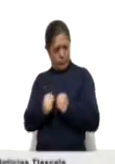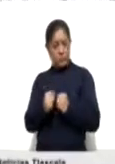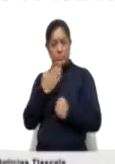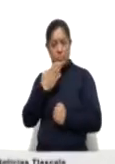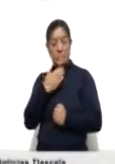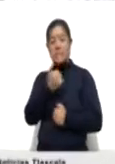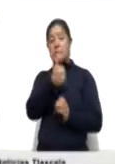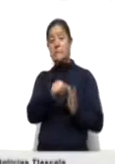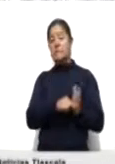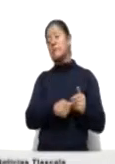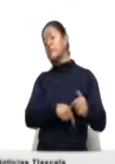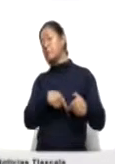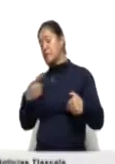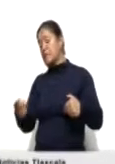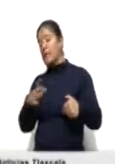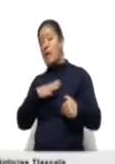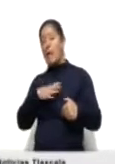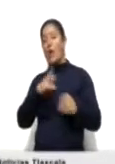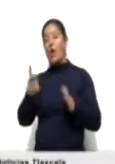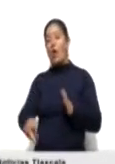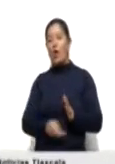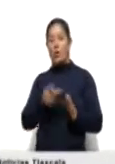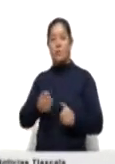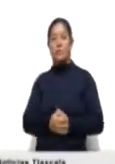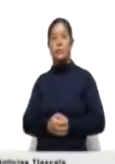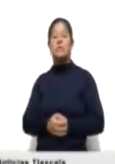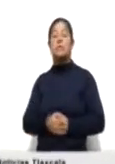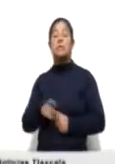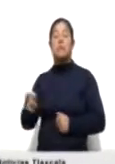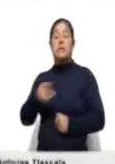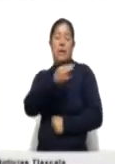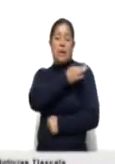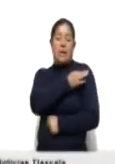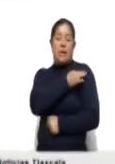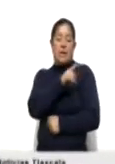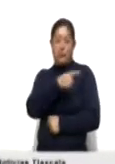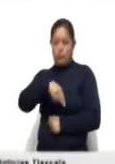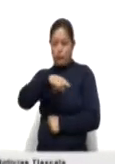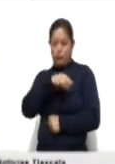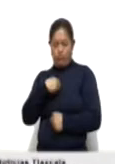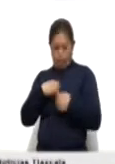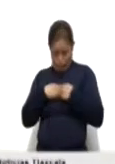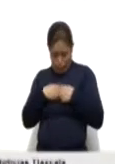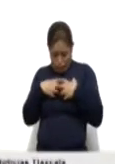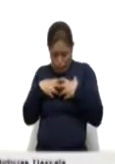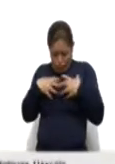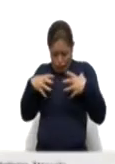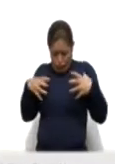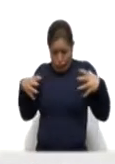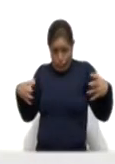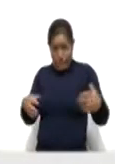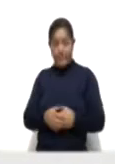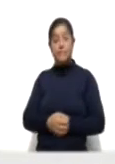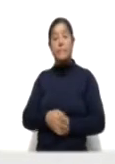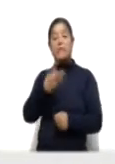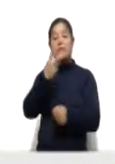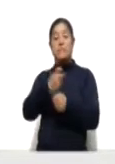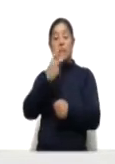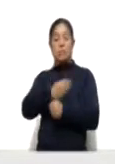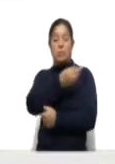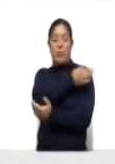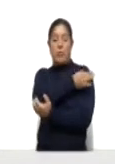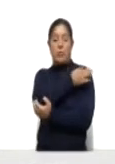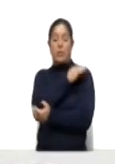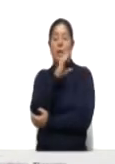los 6 meses de la primera aplicación, logra que los niveles de anticuerpos neutralizantes se multipliquen por 8, es decir, una segunda aplicación de la